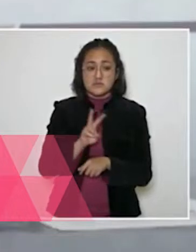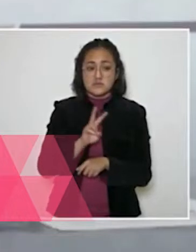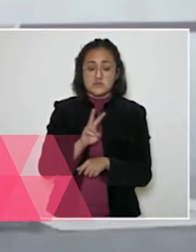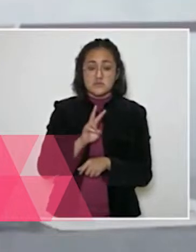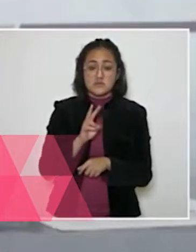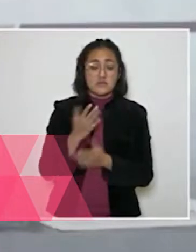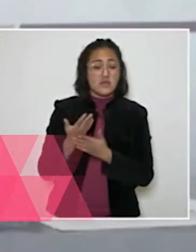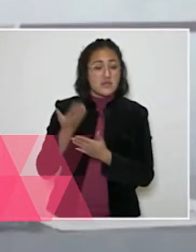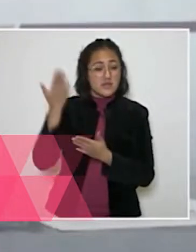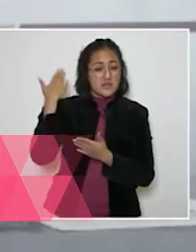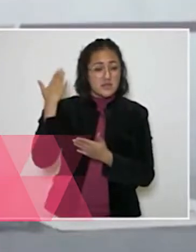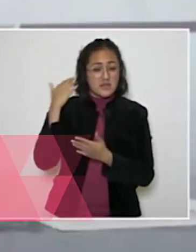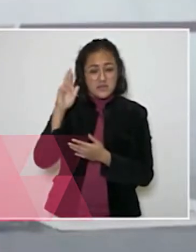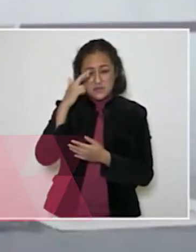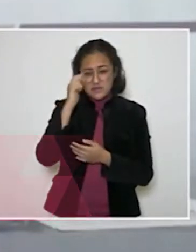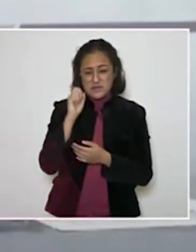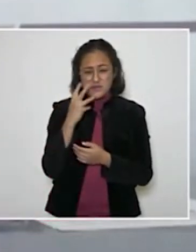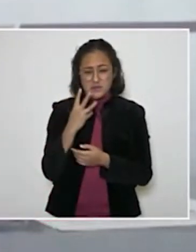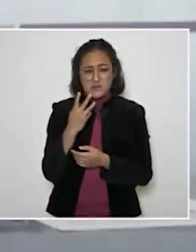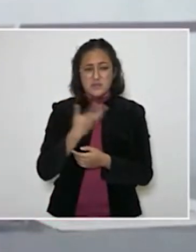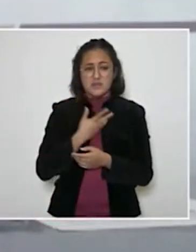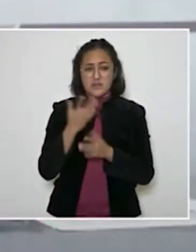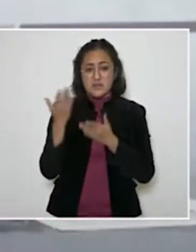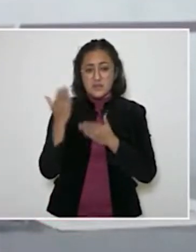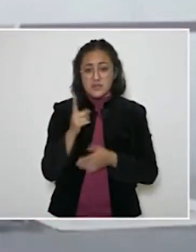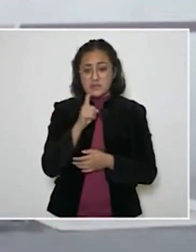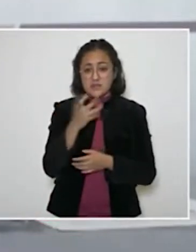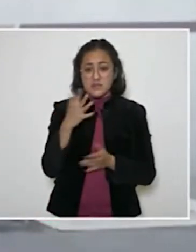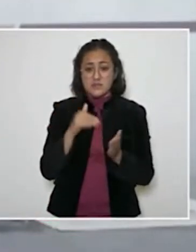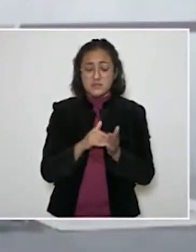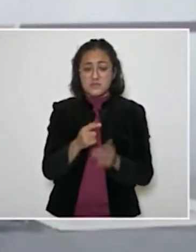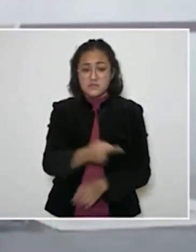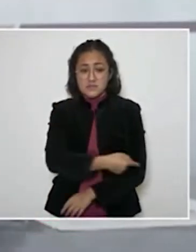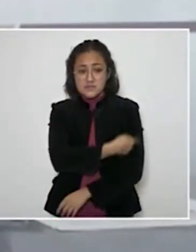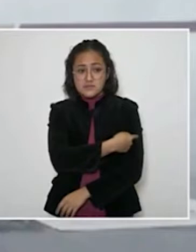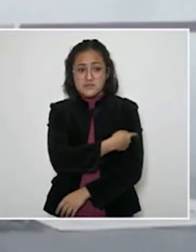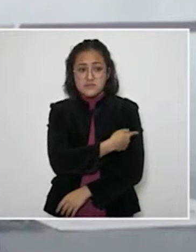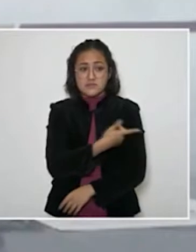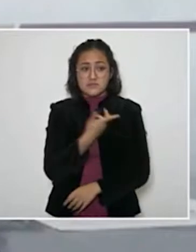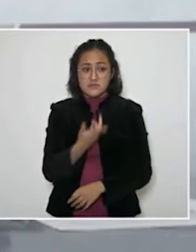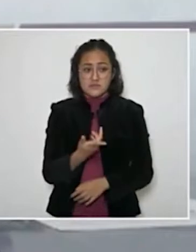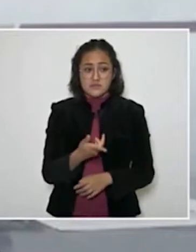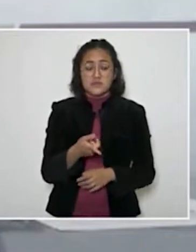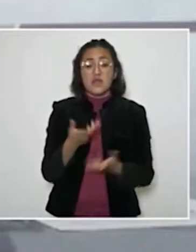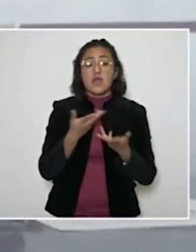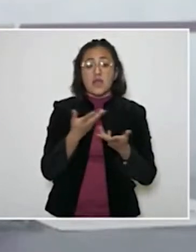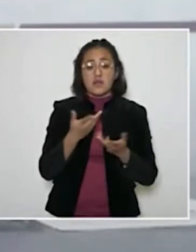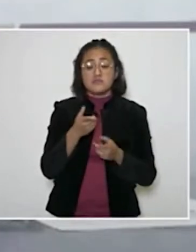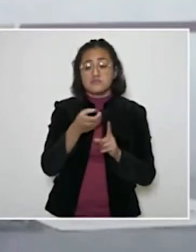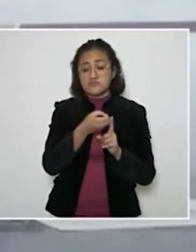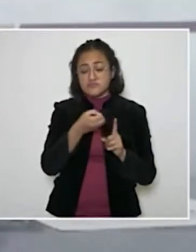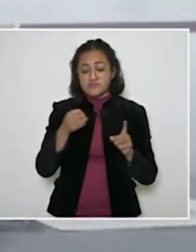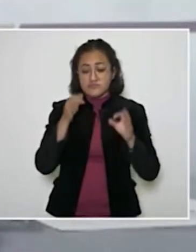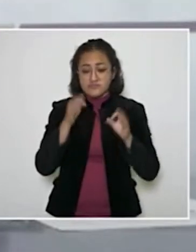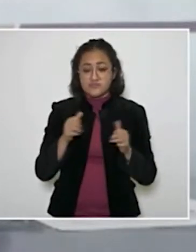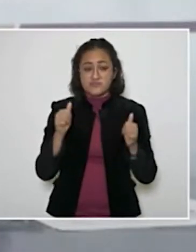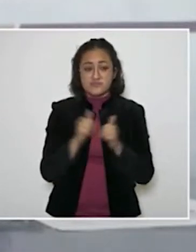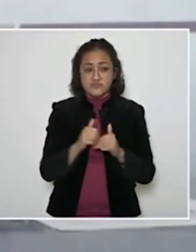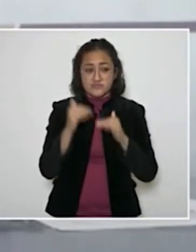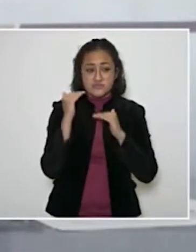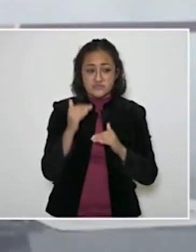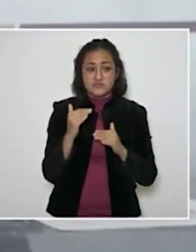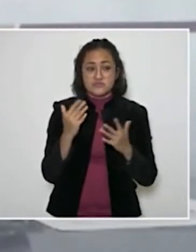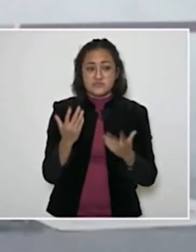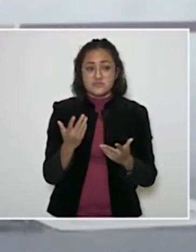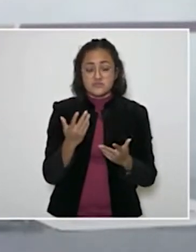semana inmediata anterior, el viernes 24, recibimos 110 mil vacunas. Se realizó la logística con